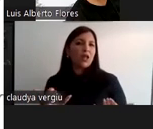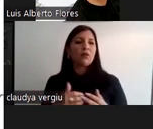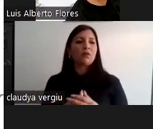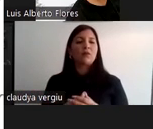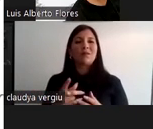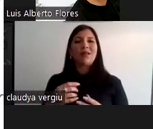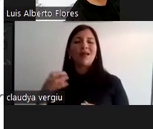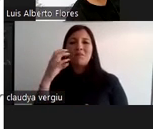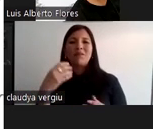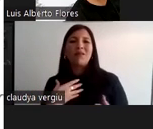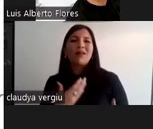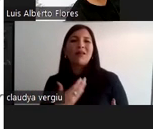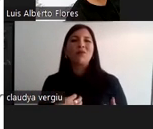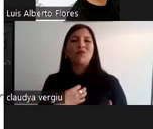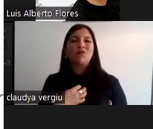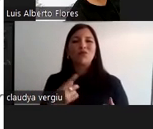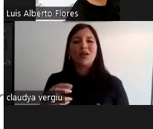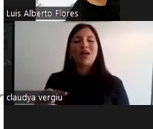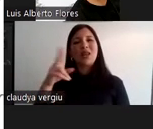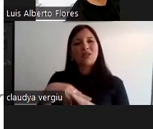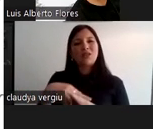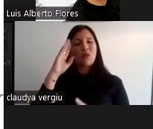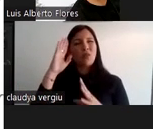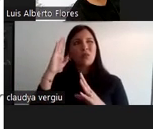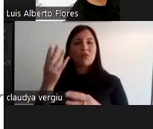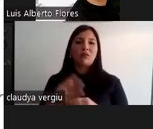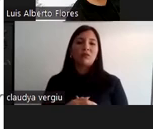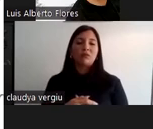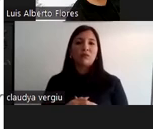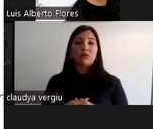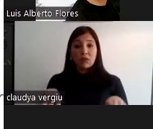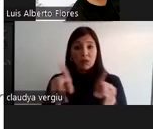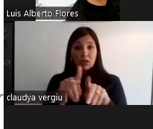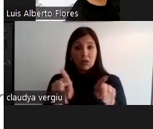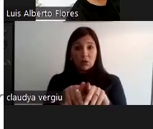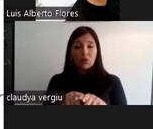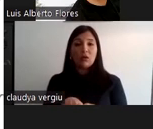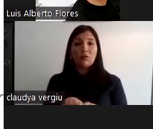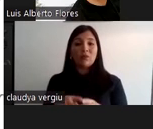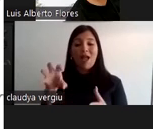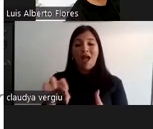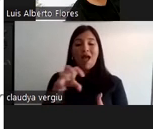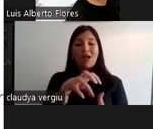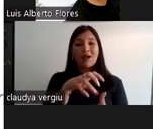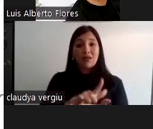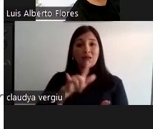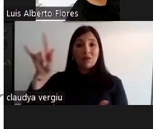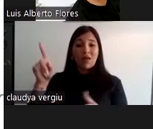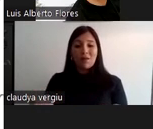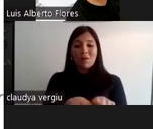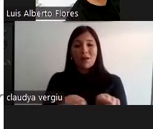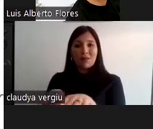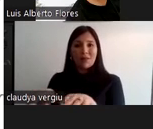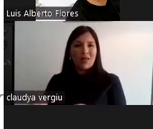inquietudes que tienen y resolver cualquier duda que tengan de igual manera en la medida que las agencias de viaje mantengan este buen manejo